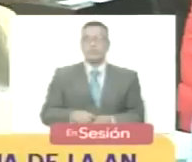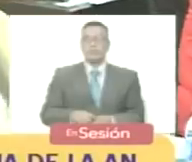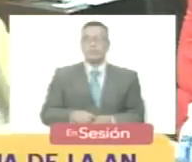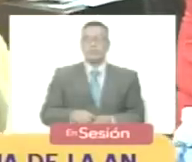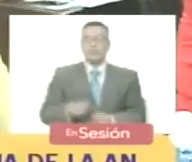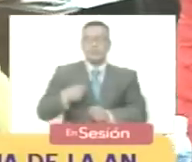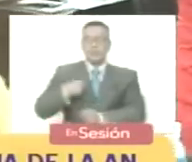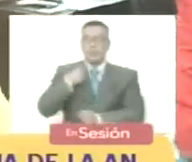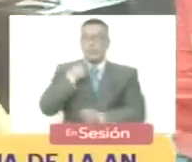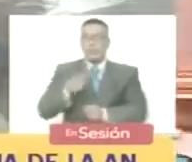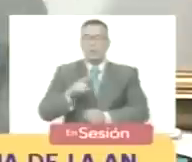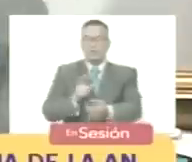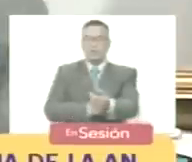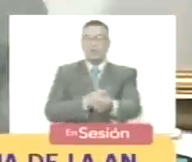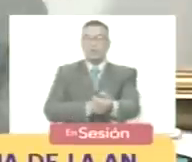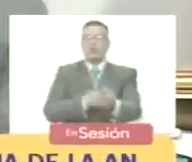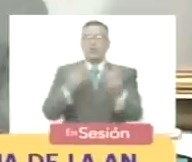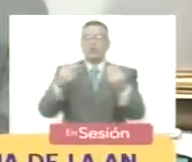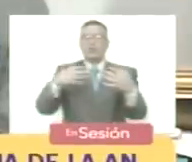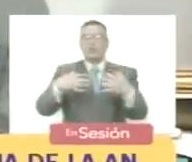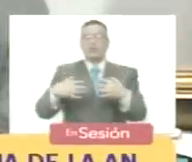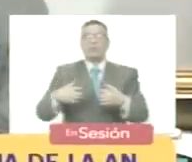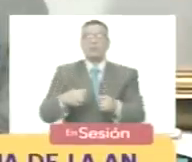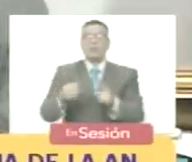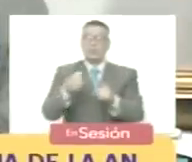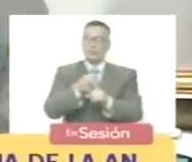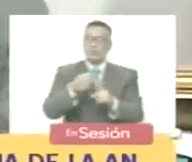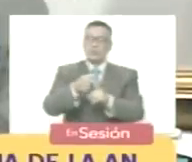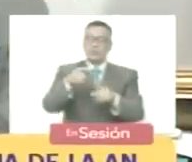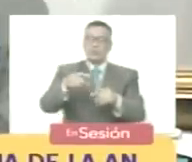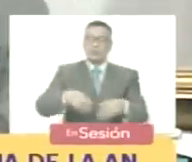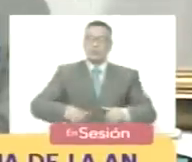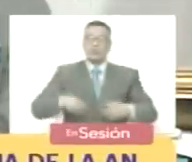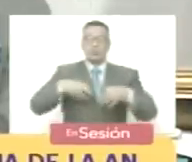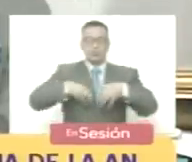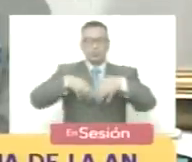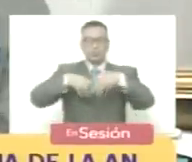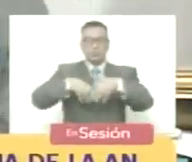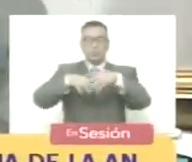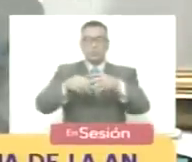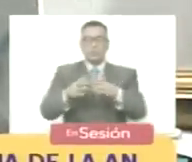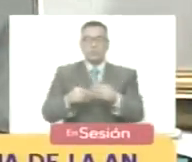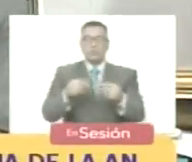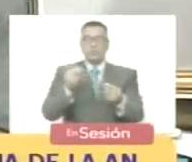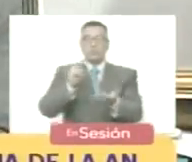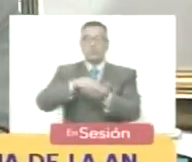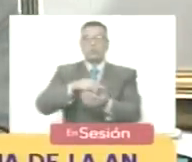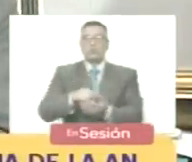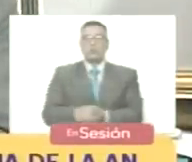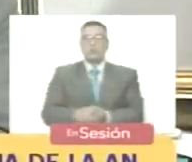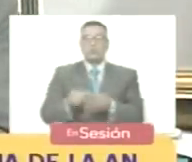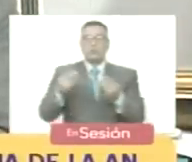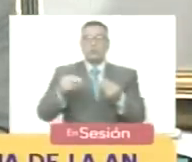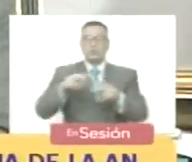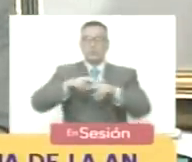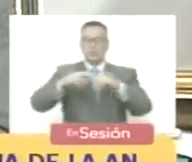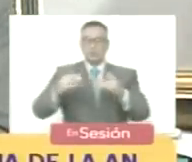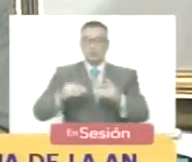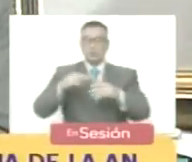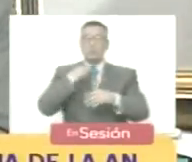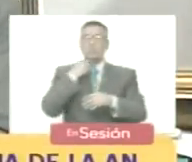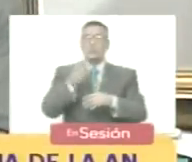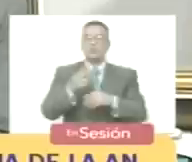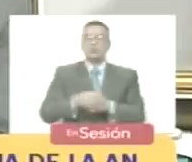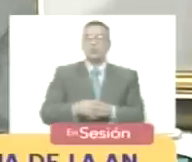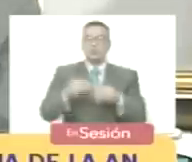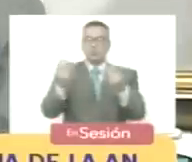qué decir del hermano de tantas luchas, de tantas marchas, de tantos actos, de tantas tarimas, de